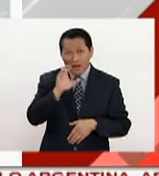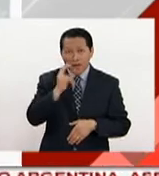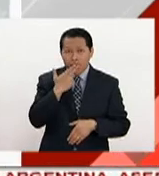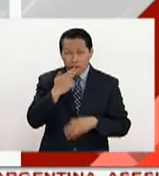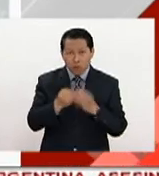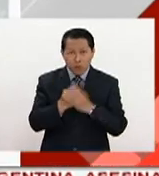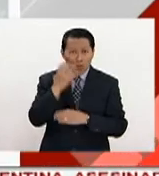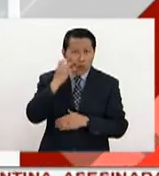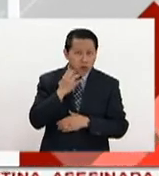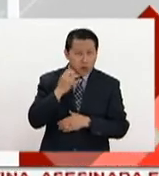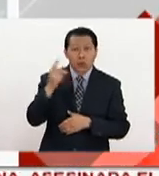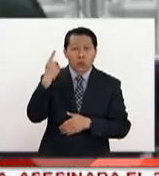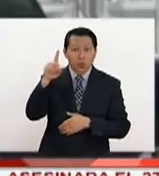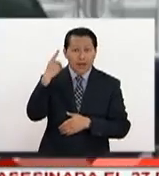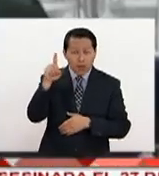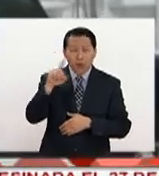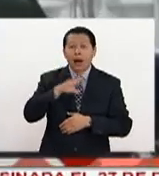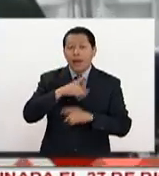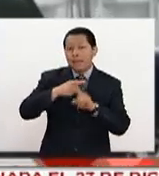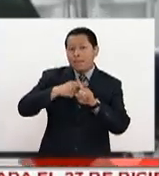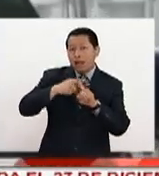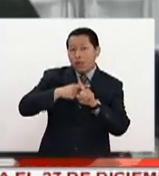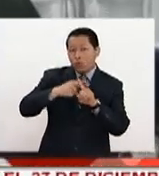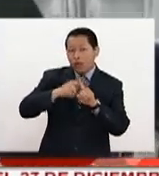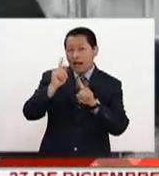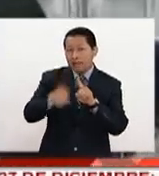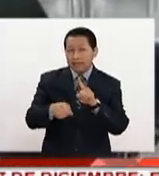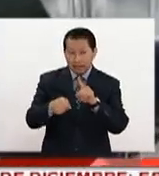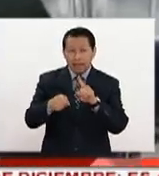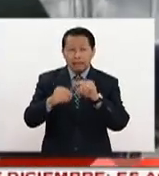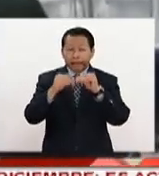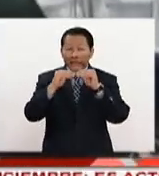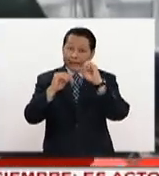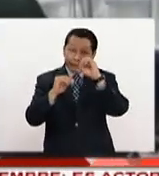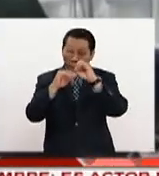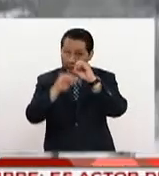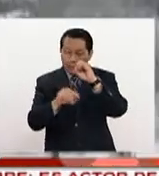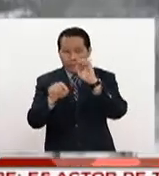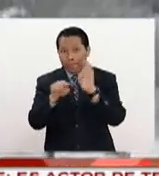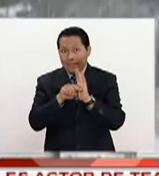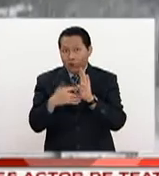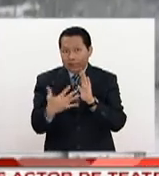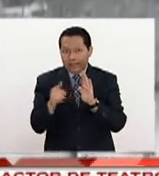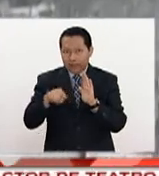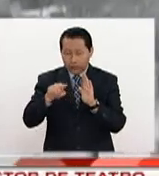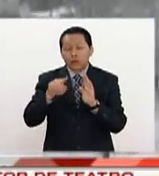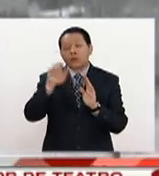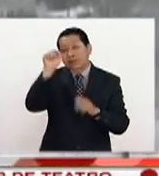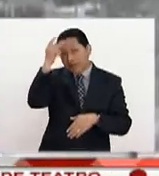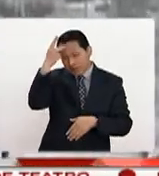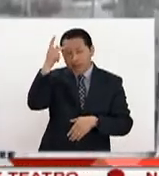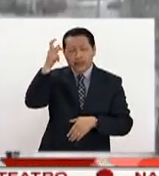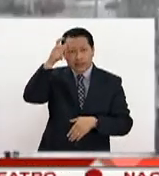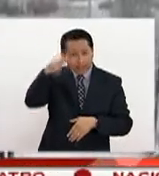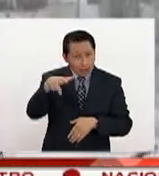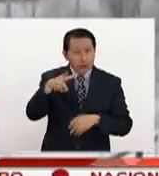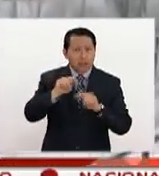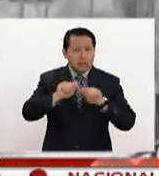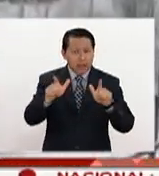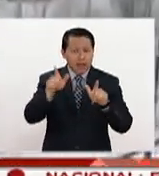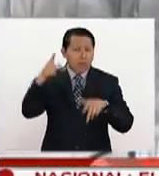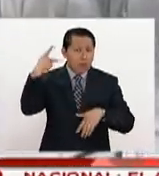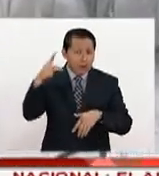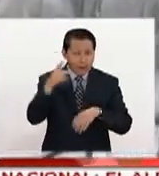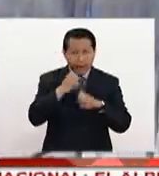Nuevo León y Durango se prevén temperaturas inferiores a los -5 grados. En Sonora, Tamaulipas, San Luis Potosí, Hidalgo, Tlaxcala, Puebla